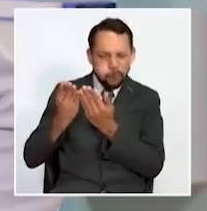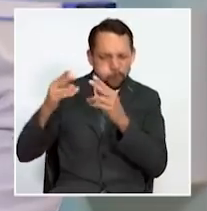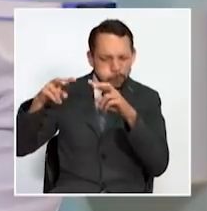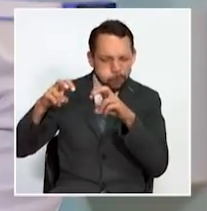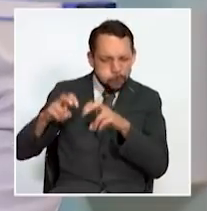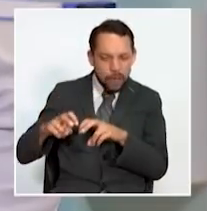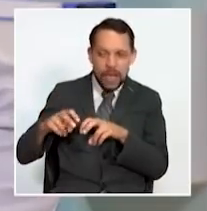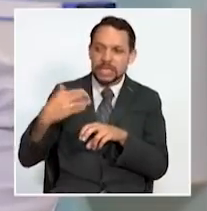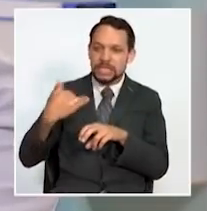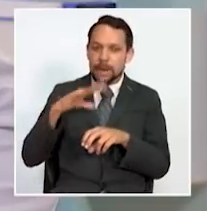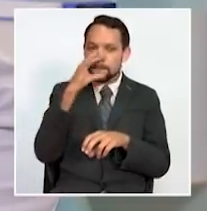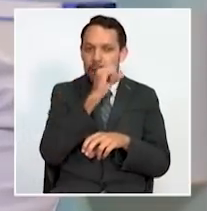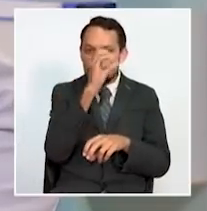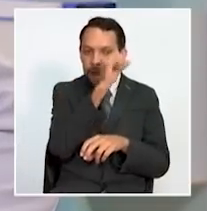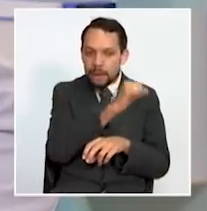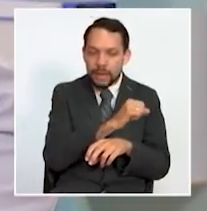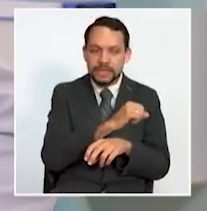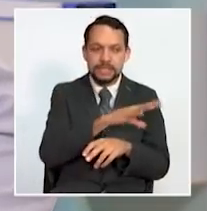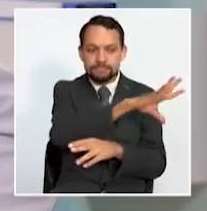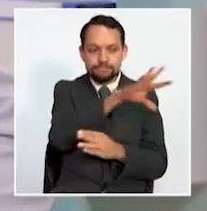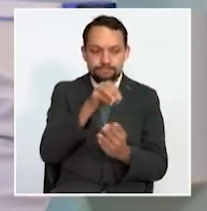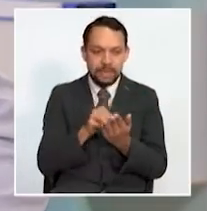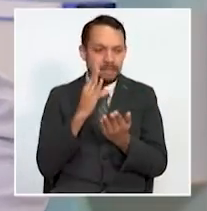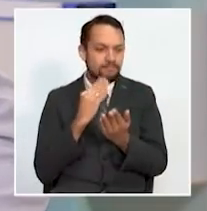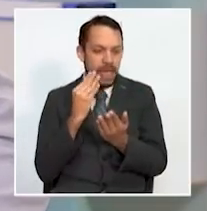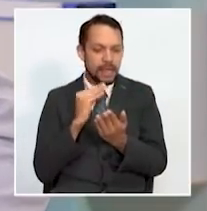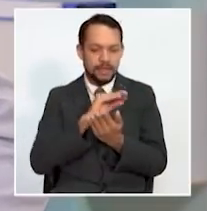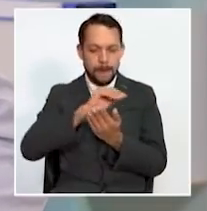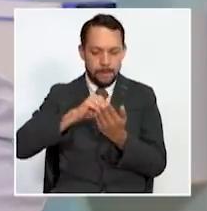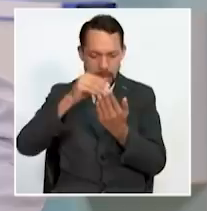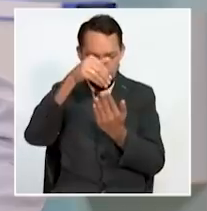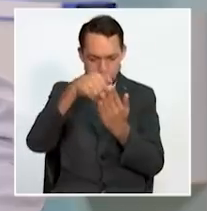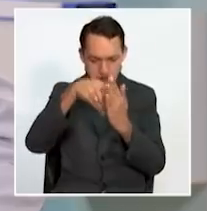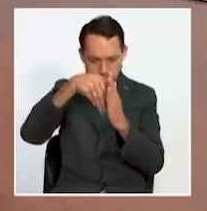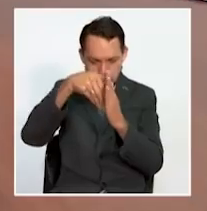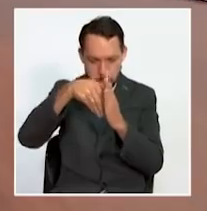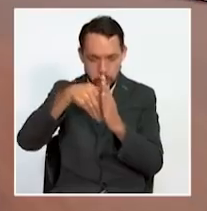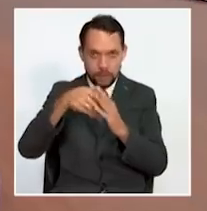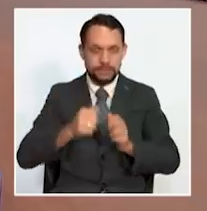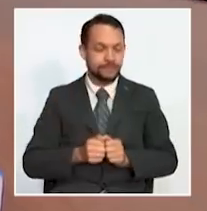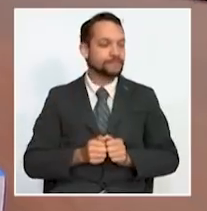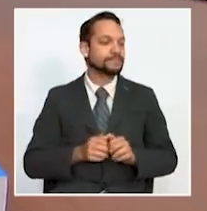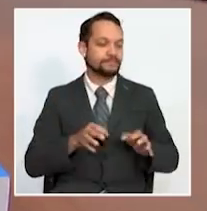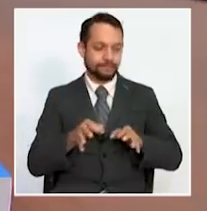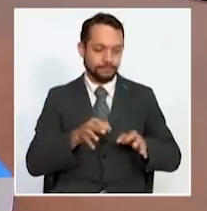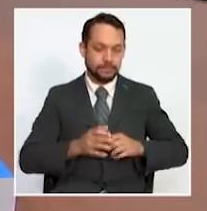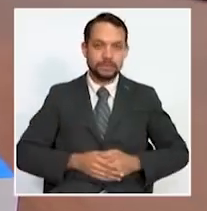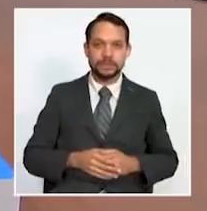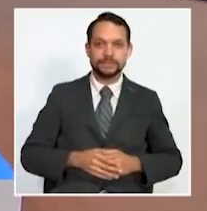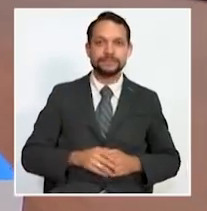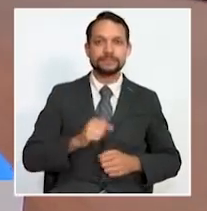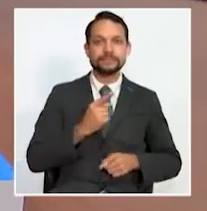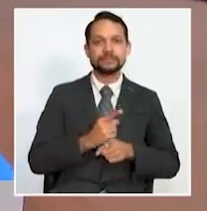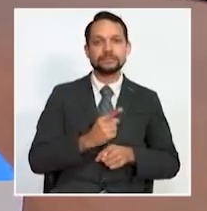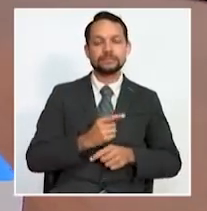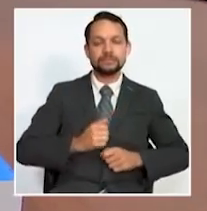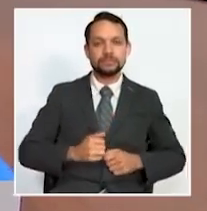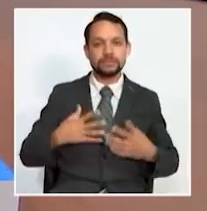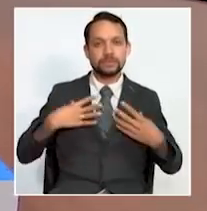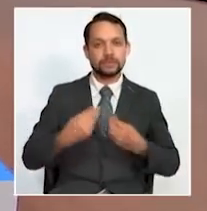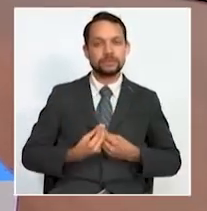nuestros parques de la salud. Háblenos un poco de estos estudios. En la tesis de grado hicimos el estudio de